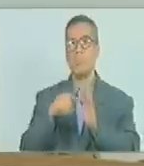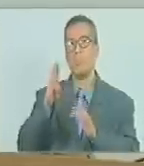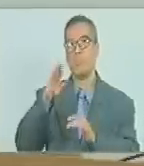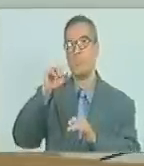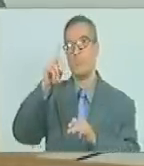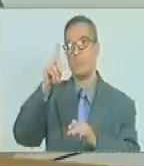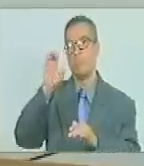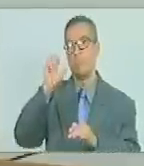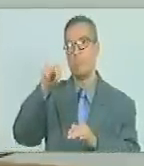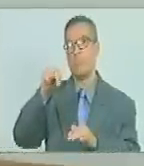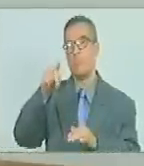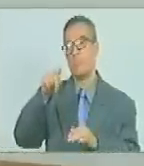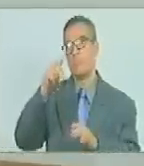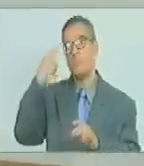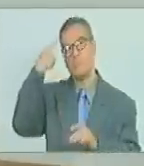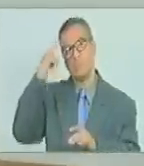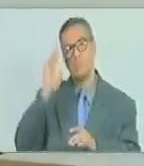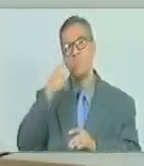para.